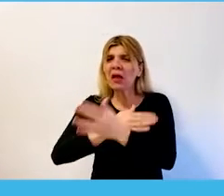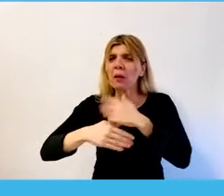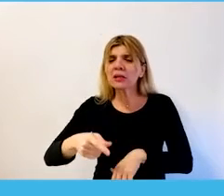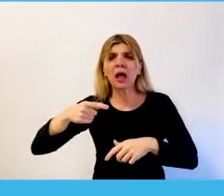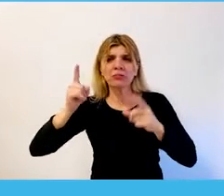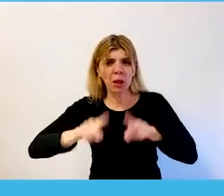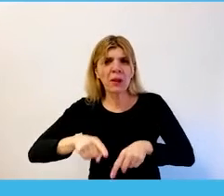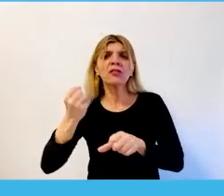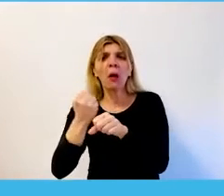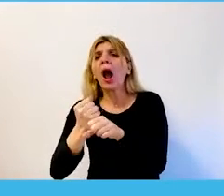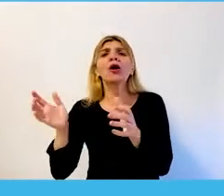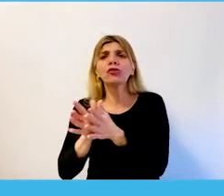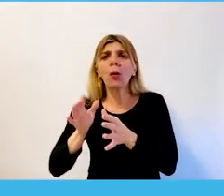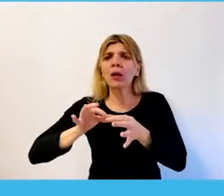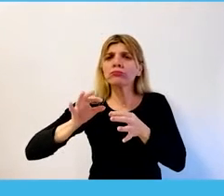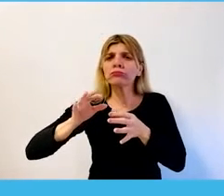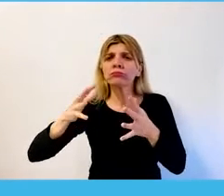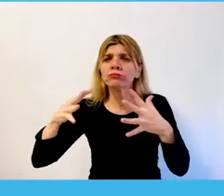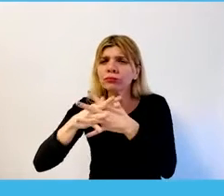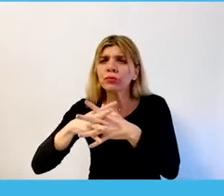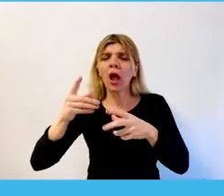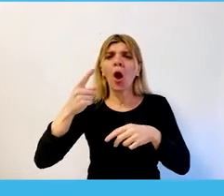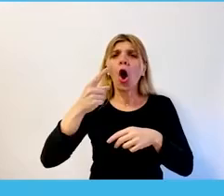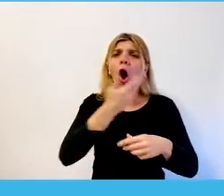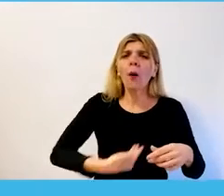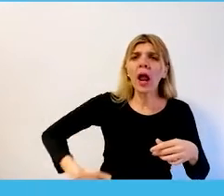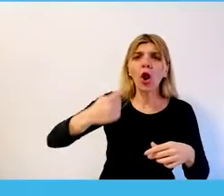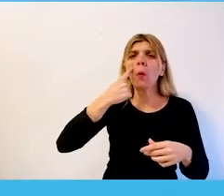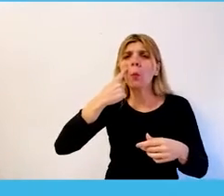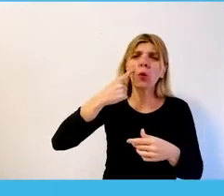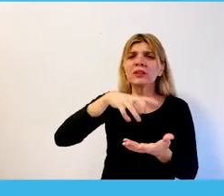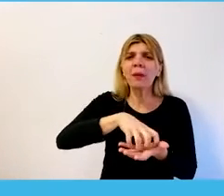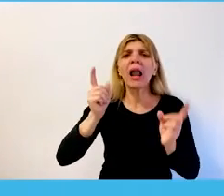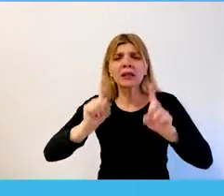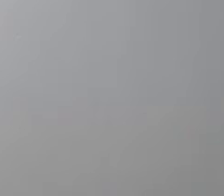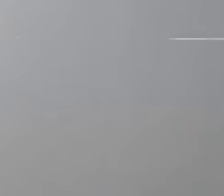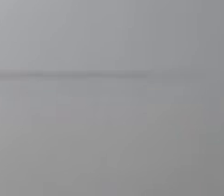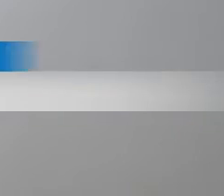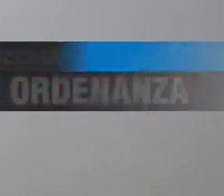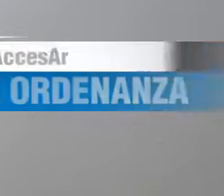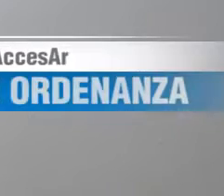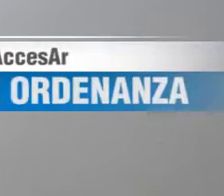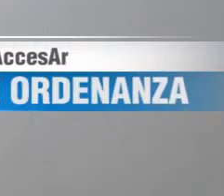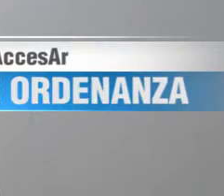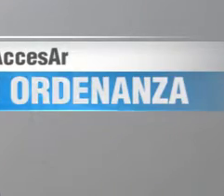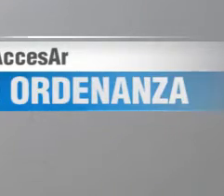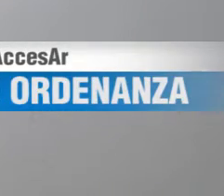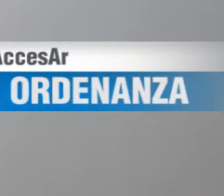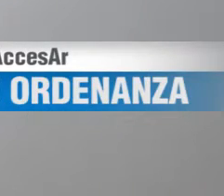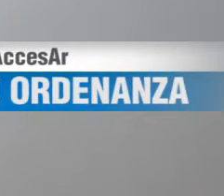es para el desarrollo de la infraestructura gubernamental, podríamos decir. A lo mejor los fondos no son tan importantes, pero a medida que se va